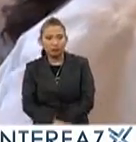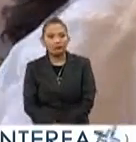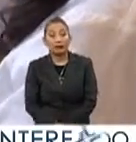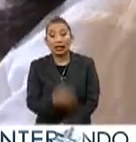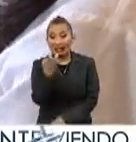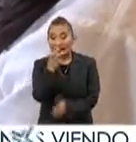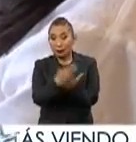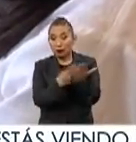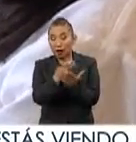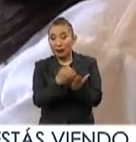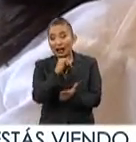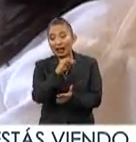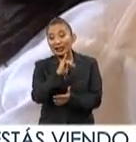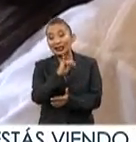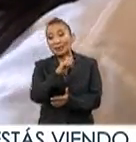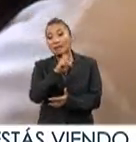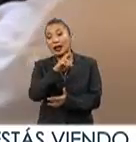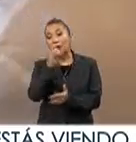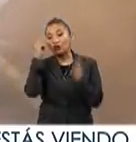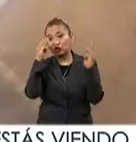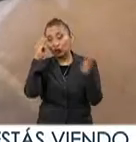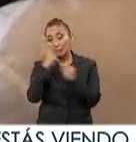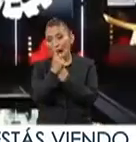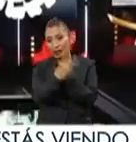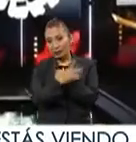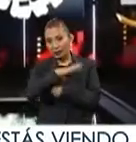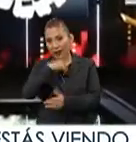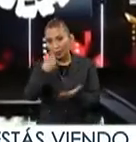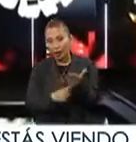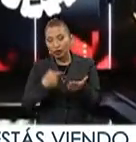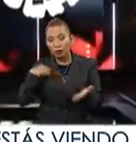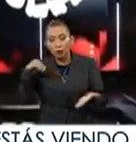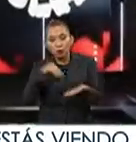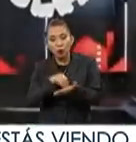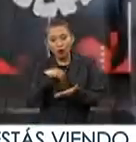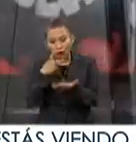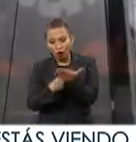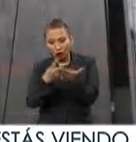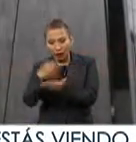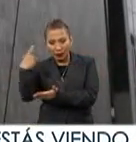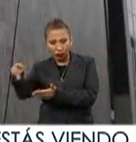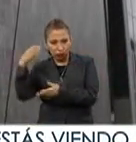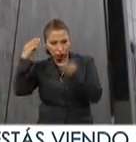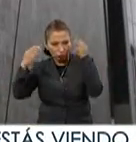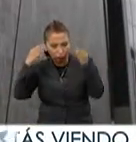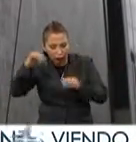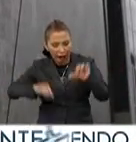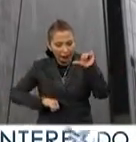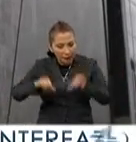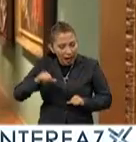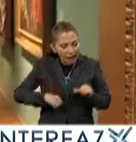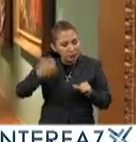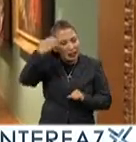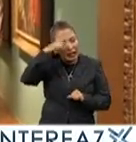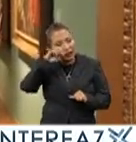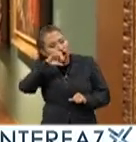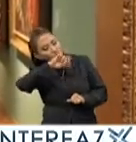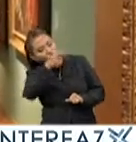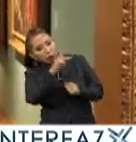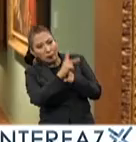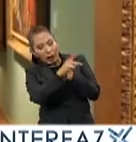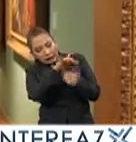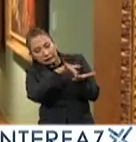El programa Ibermuseos ha ayudado a que los países que lo conforman implementen políticas públicas en sus museos y apliquen experiencias de